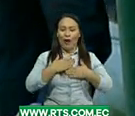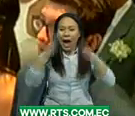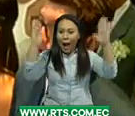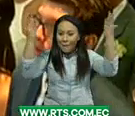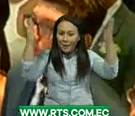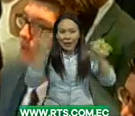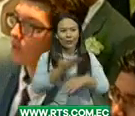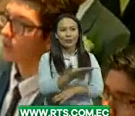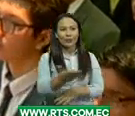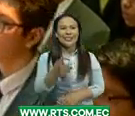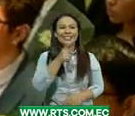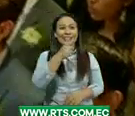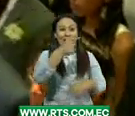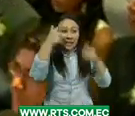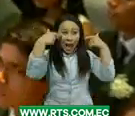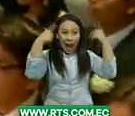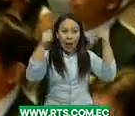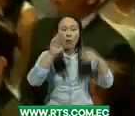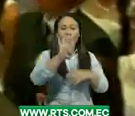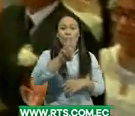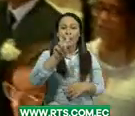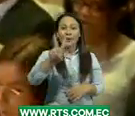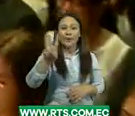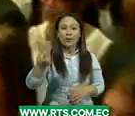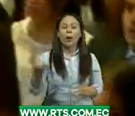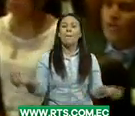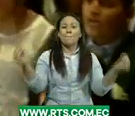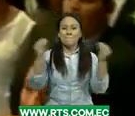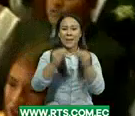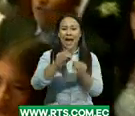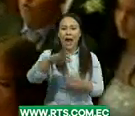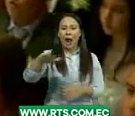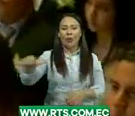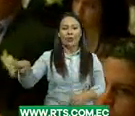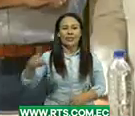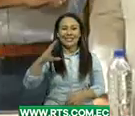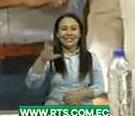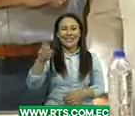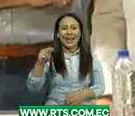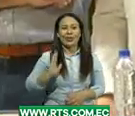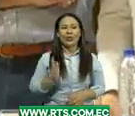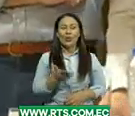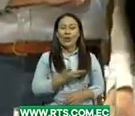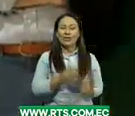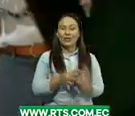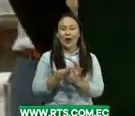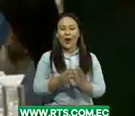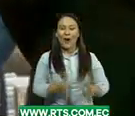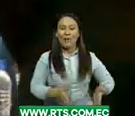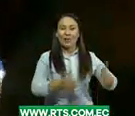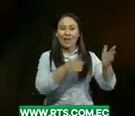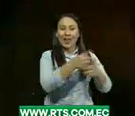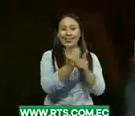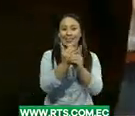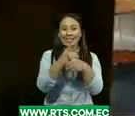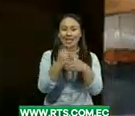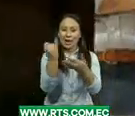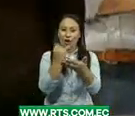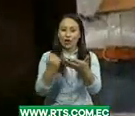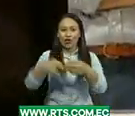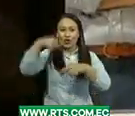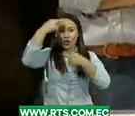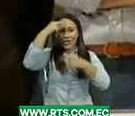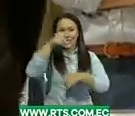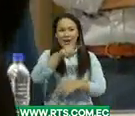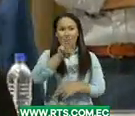felicito. Aquí se graduaron 422 estudiantes más del CEN, entre ellos nuestro compañero y diseñador gráfico de noticias,